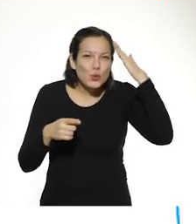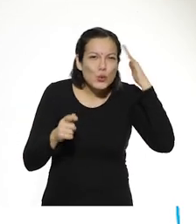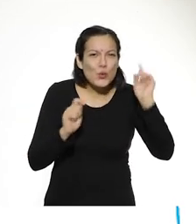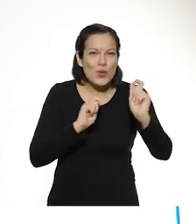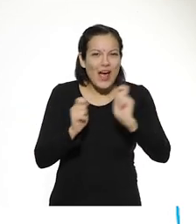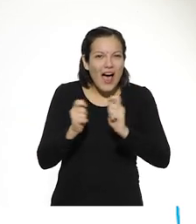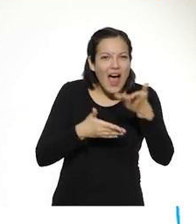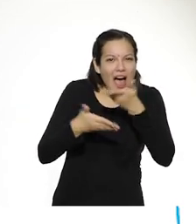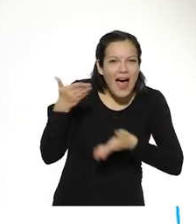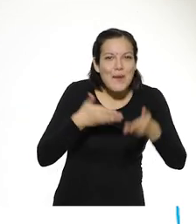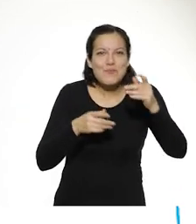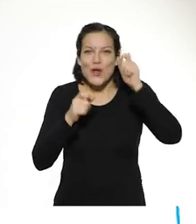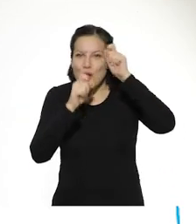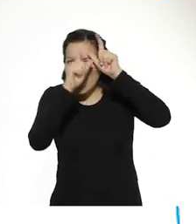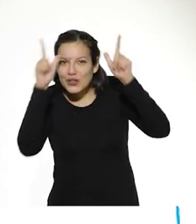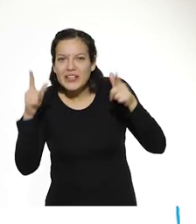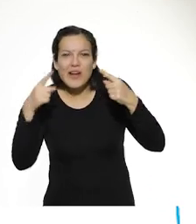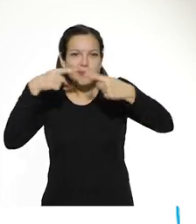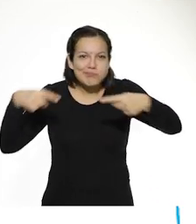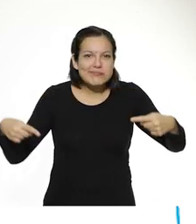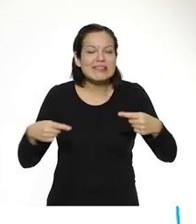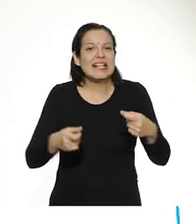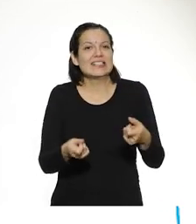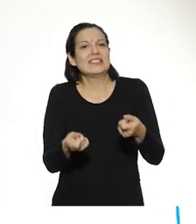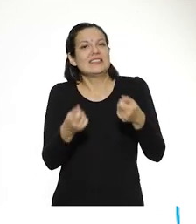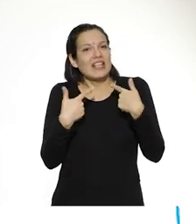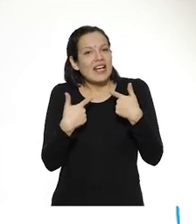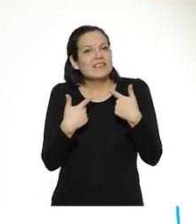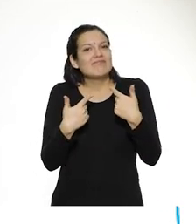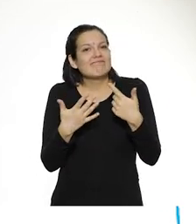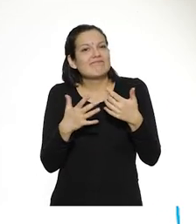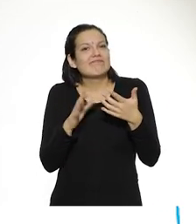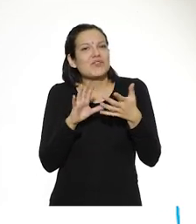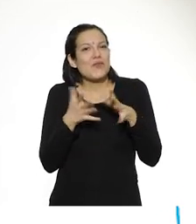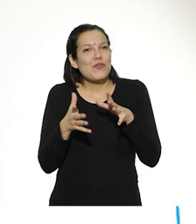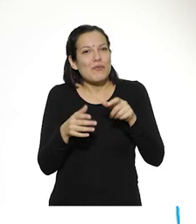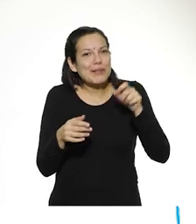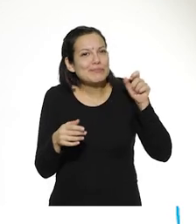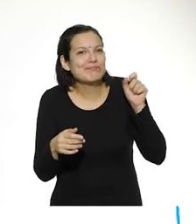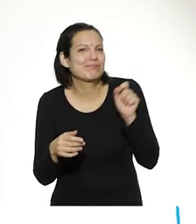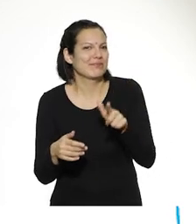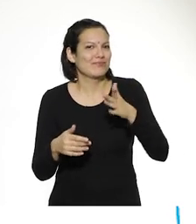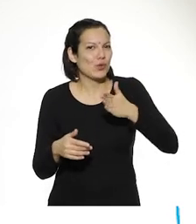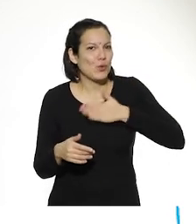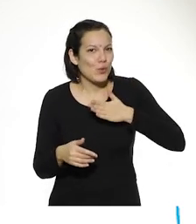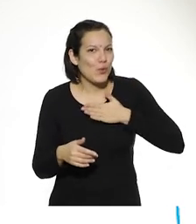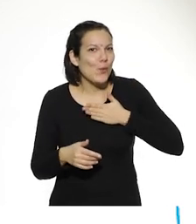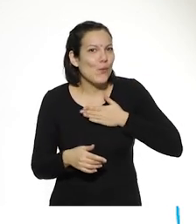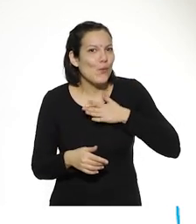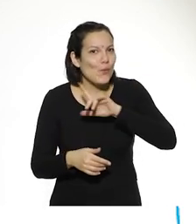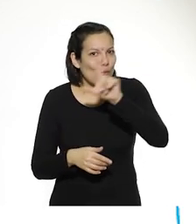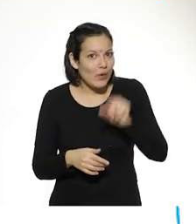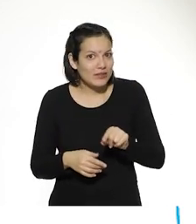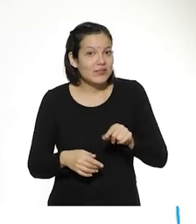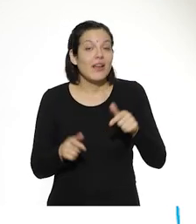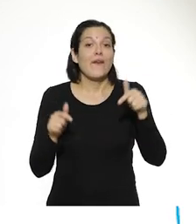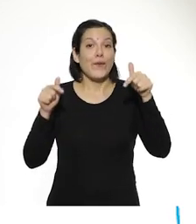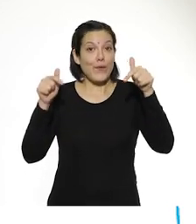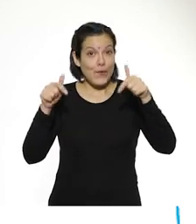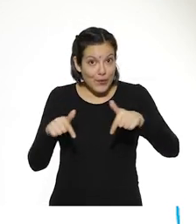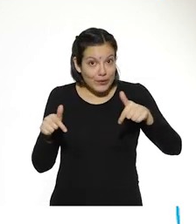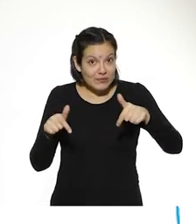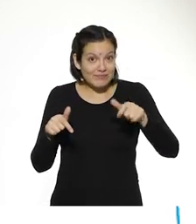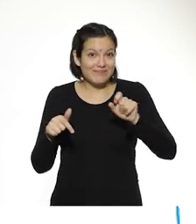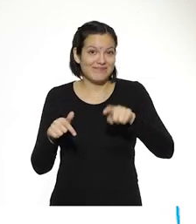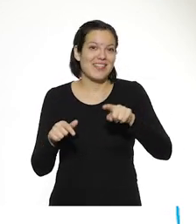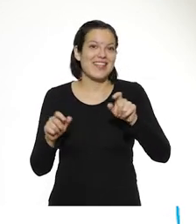cultura y de ideología nos determinan una idiosincrasia muy particular. El día de hoy, en